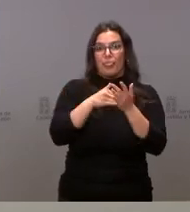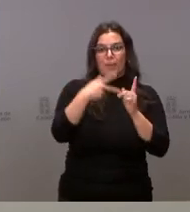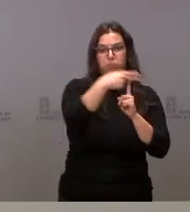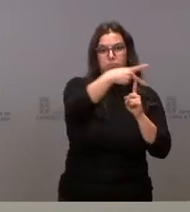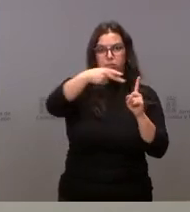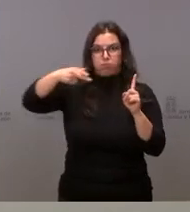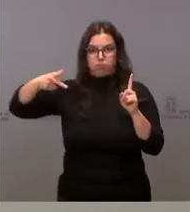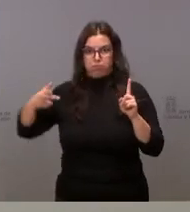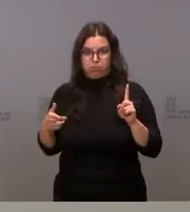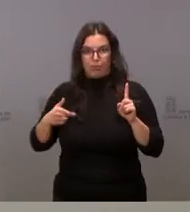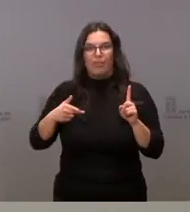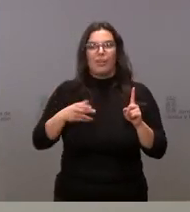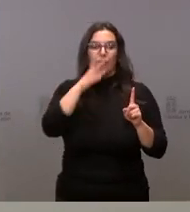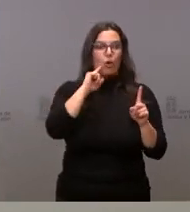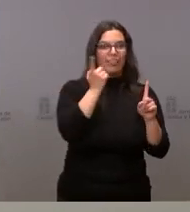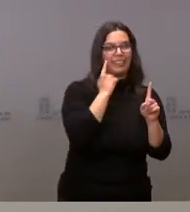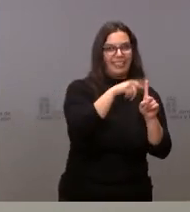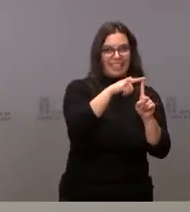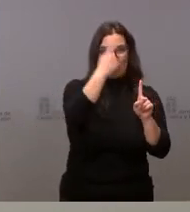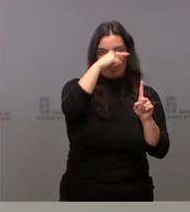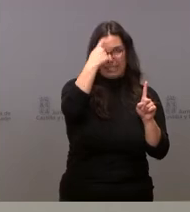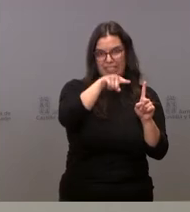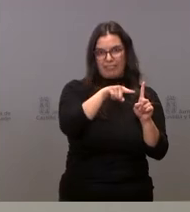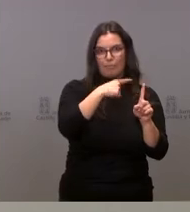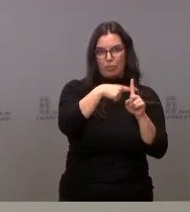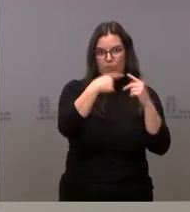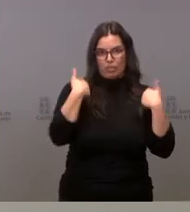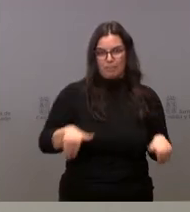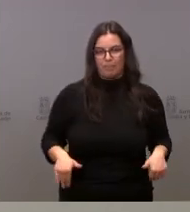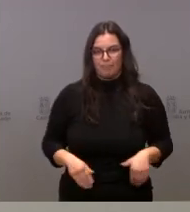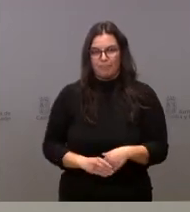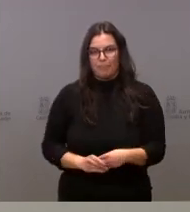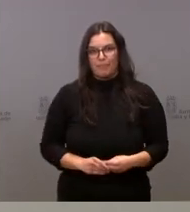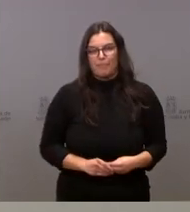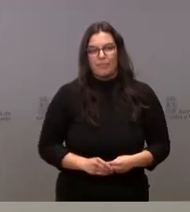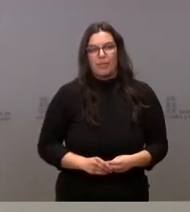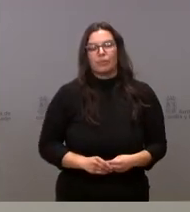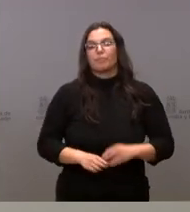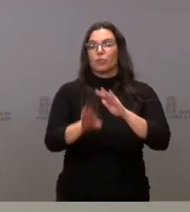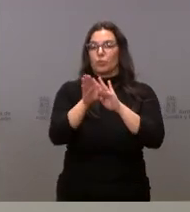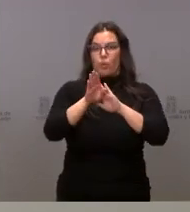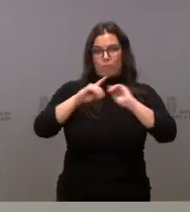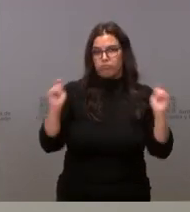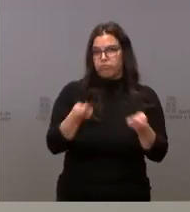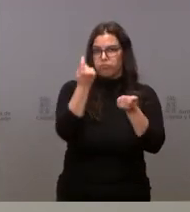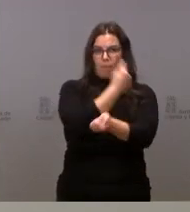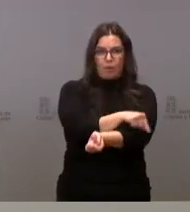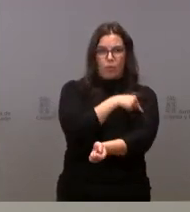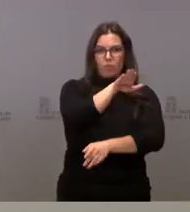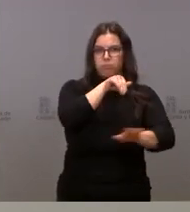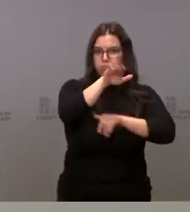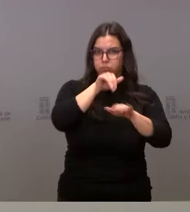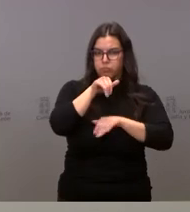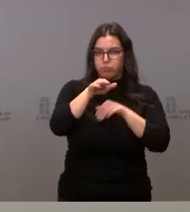transmisión a lo largo de estos de estos días continuamos también con nuestra campaña de vacunación por llamamiento y